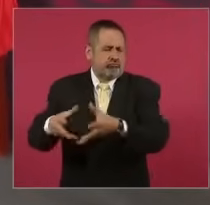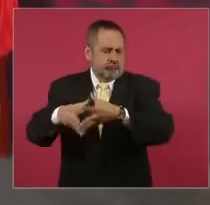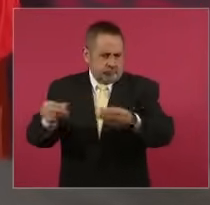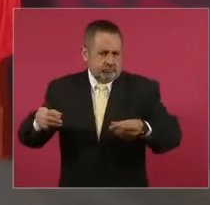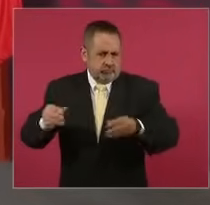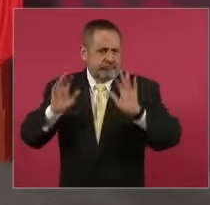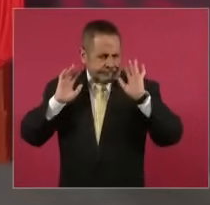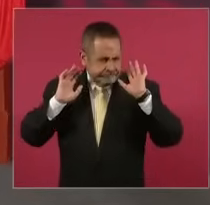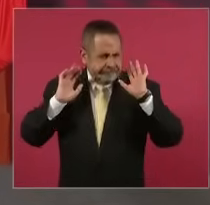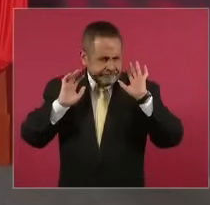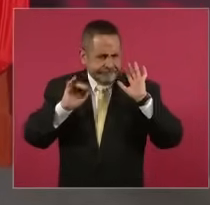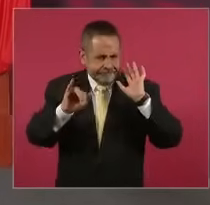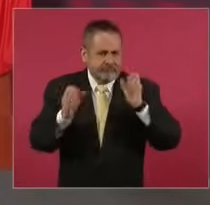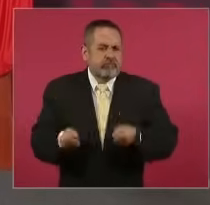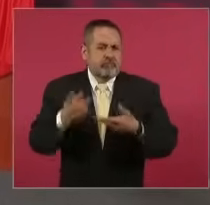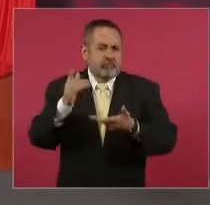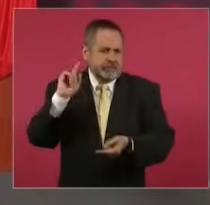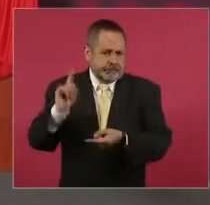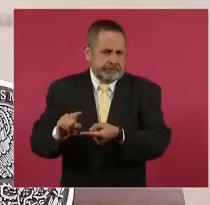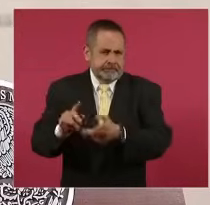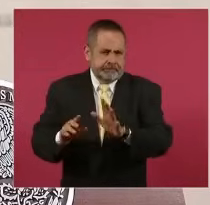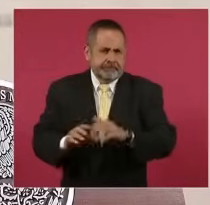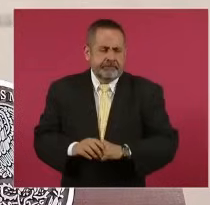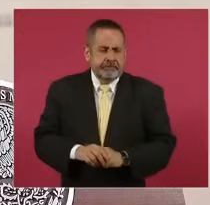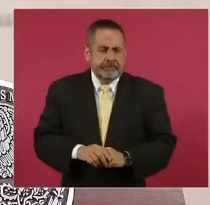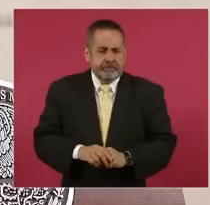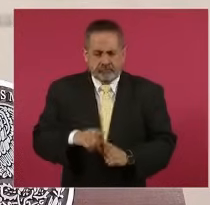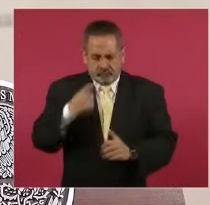desaparecidos, y está